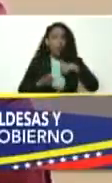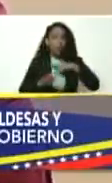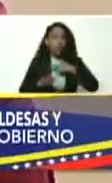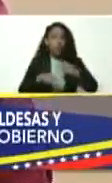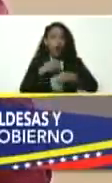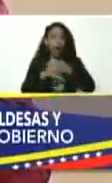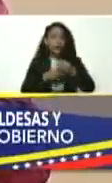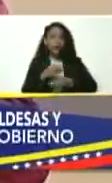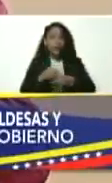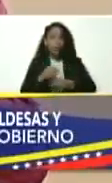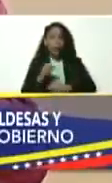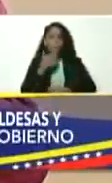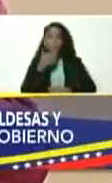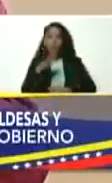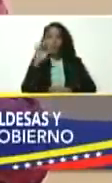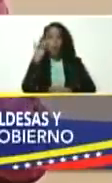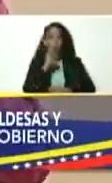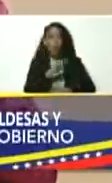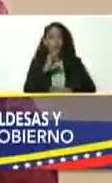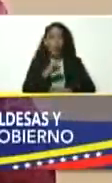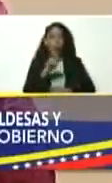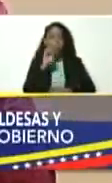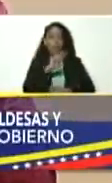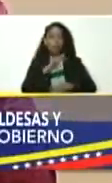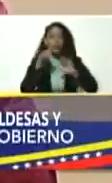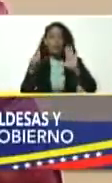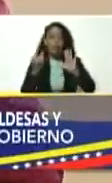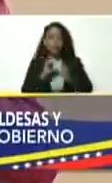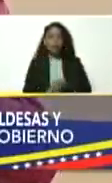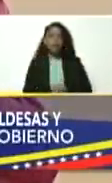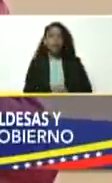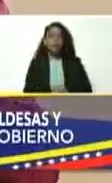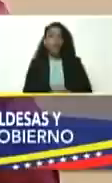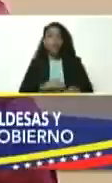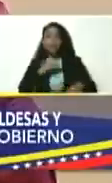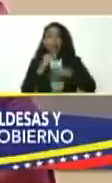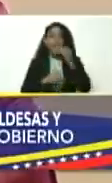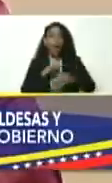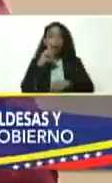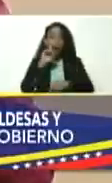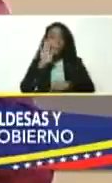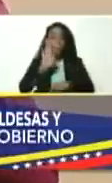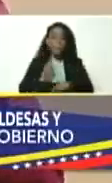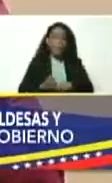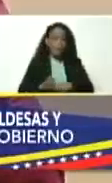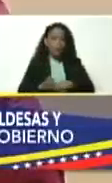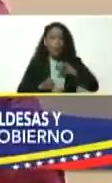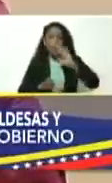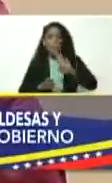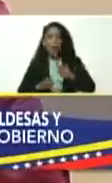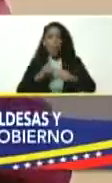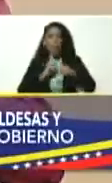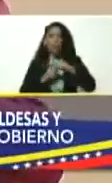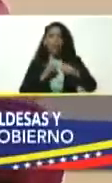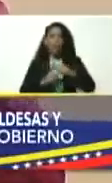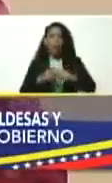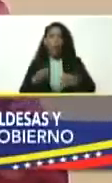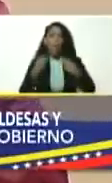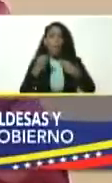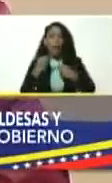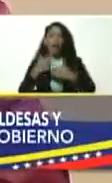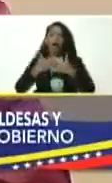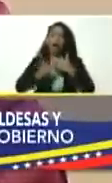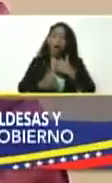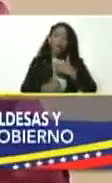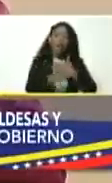el próximo lunes 26 sea un paso auspicioso para avanzar